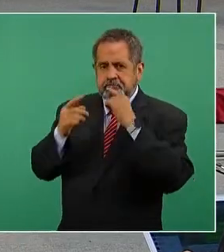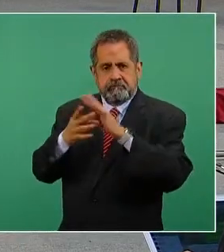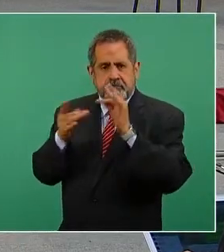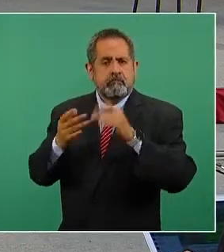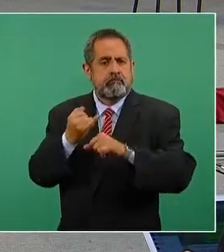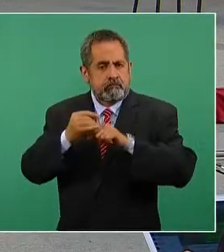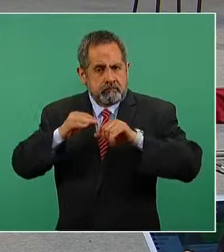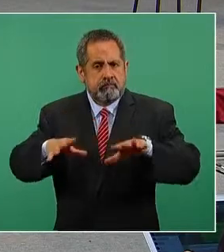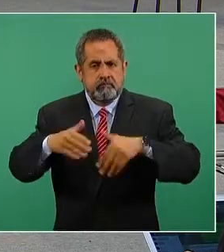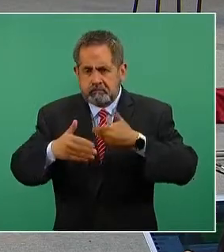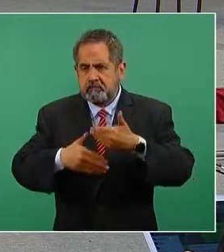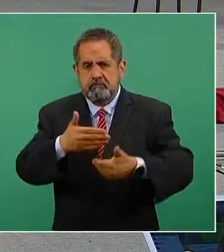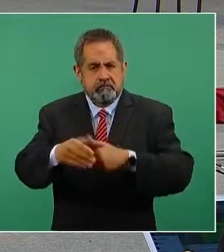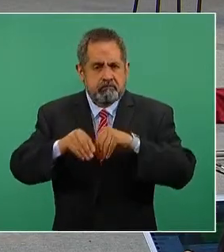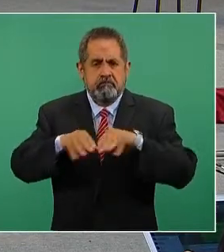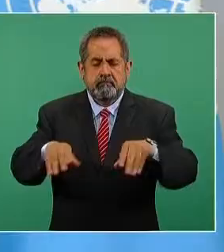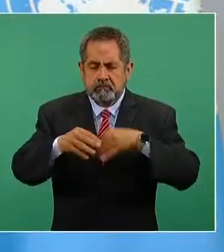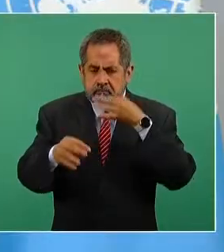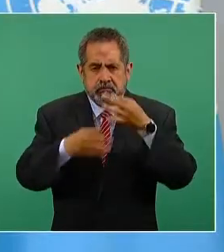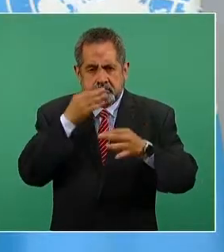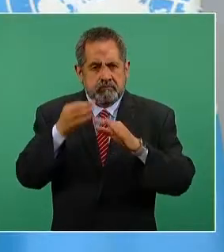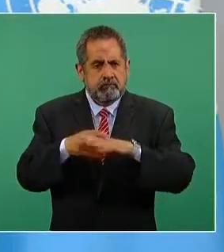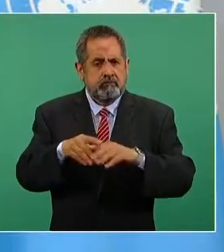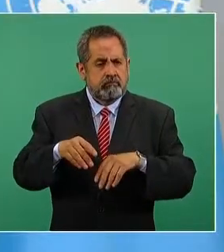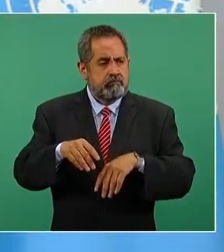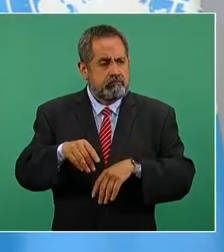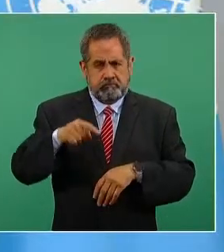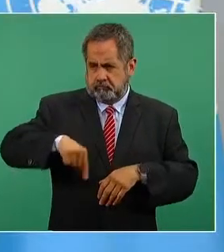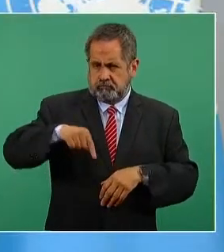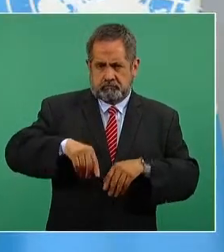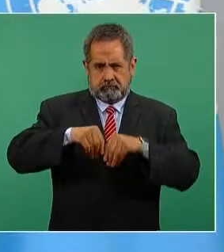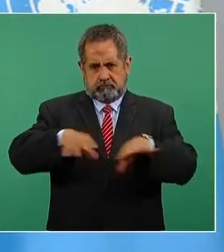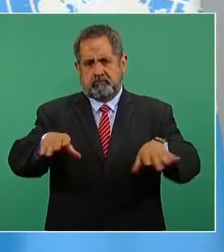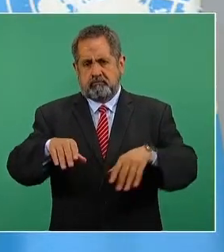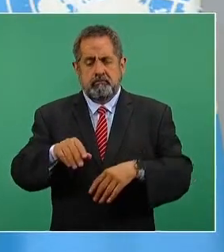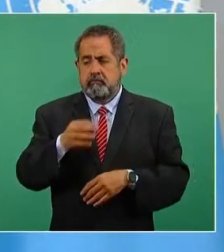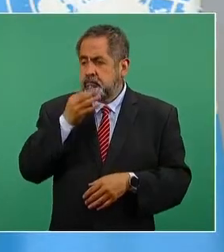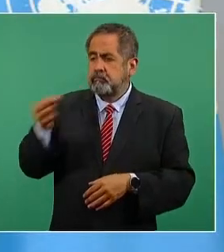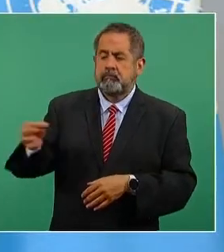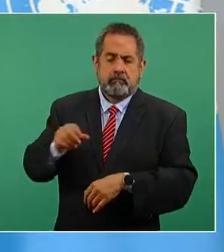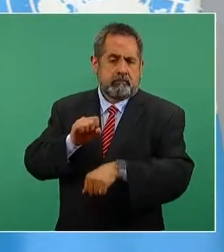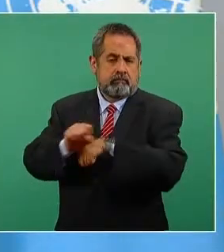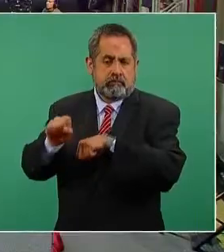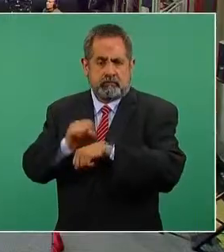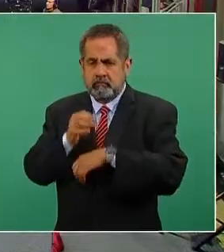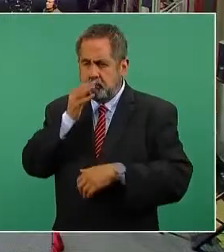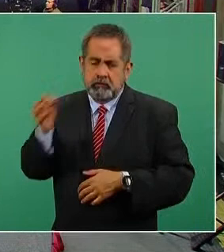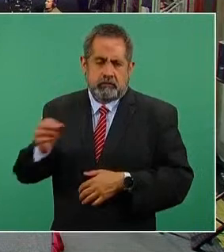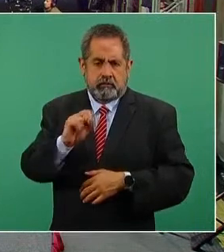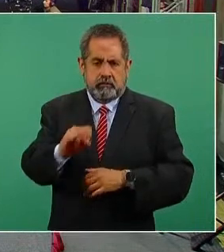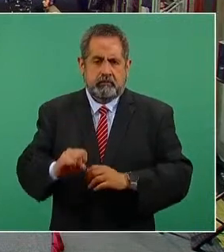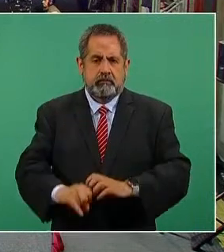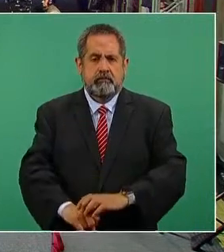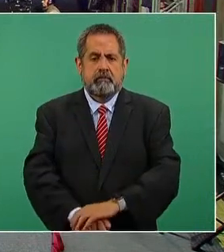hora. Y así será, también se le va a hacer a dar a conocer al gobierno de El Salvador. Sí.